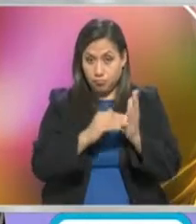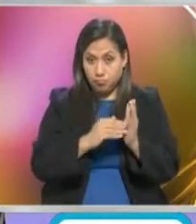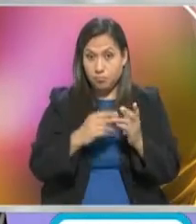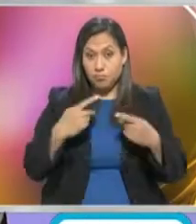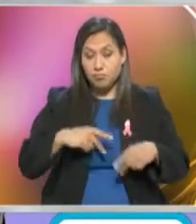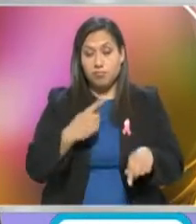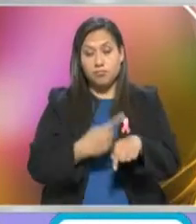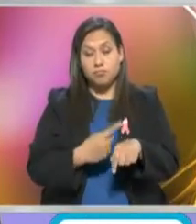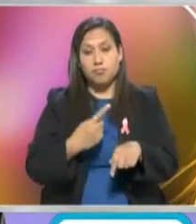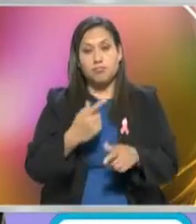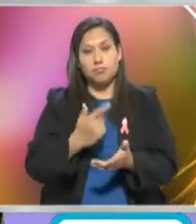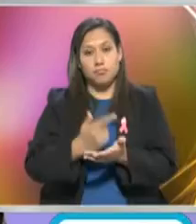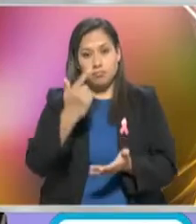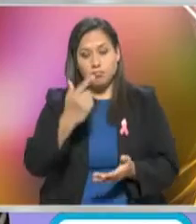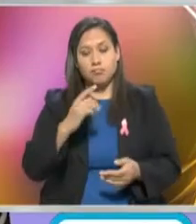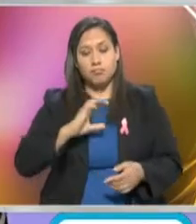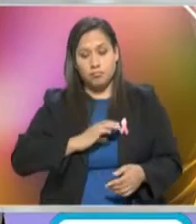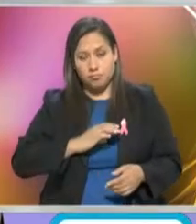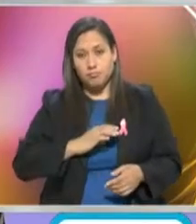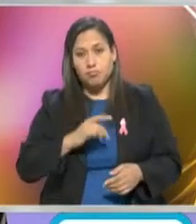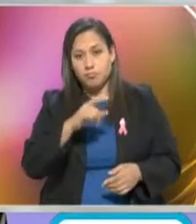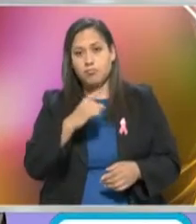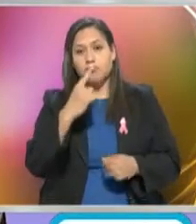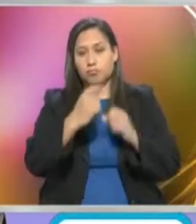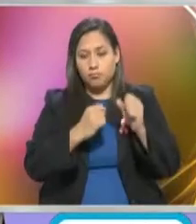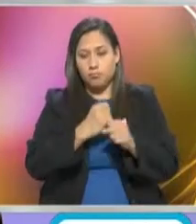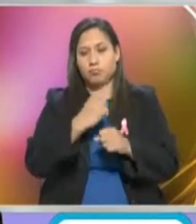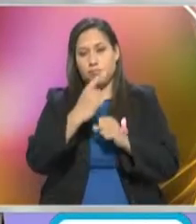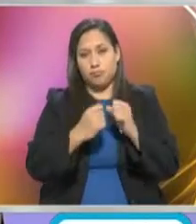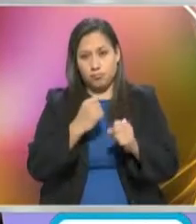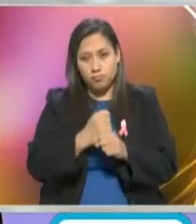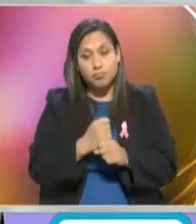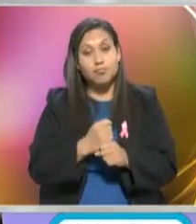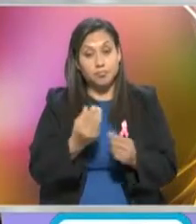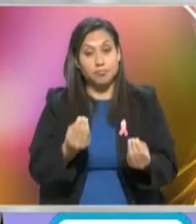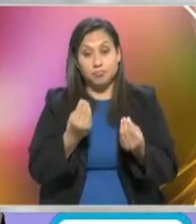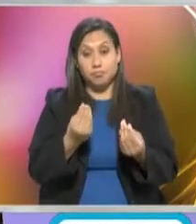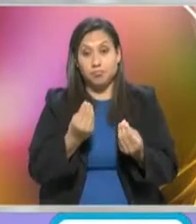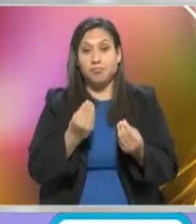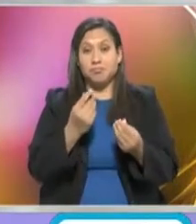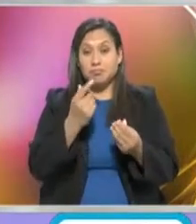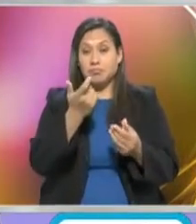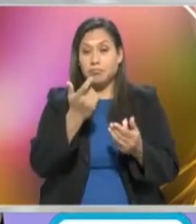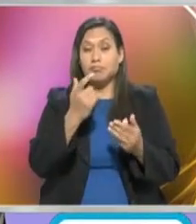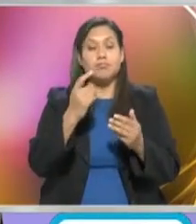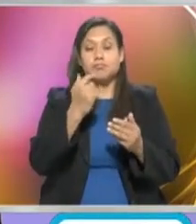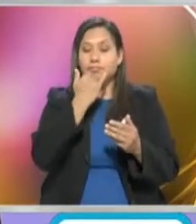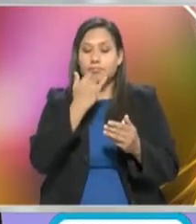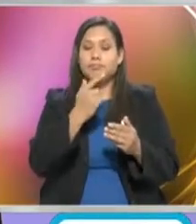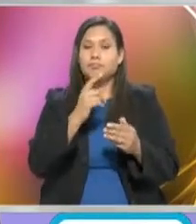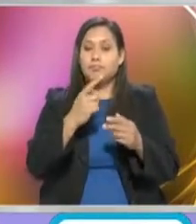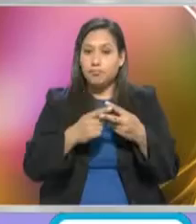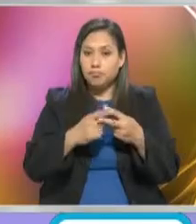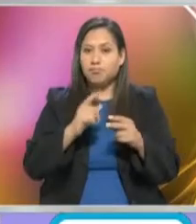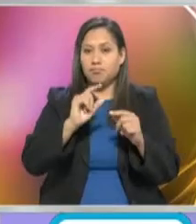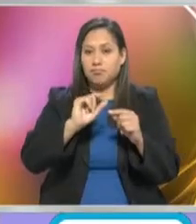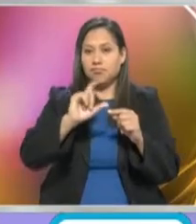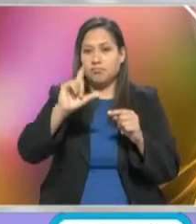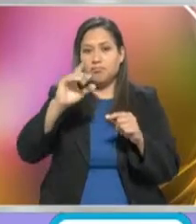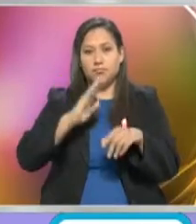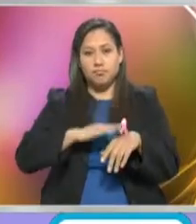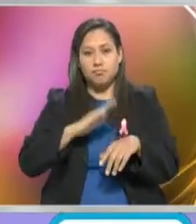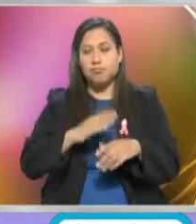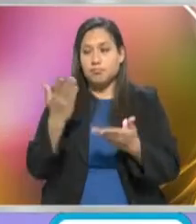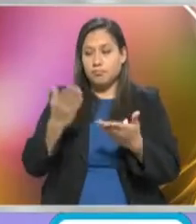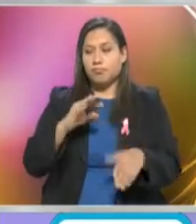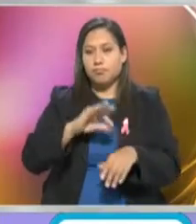los casos que se dan al año. Son muchísimos y cada vez va creciendo. Y el día de hoy está con nosotros